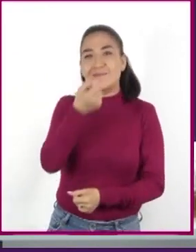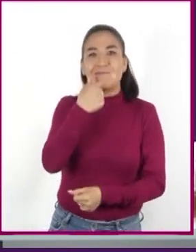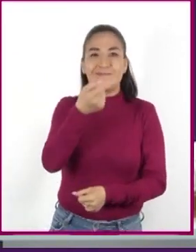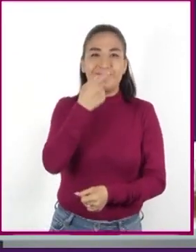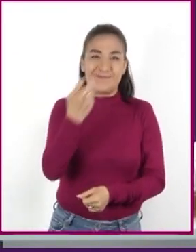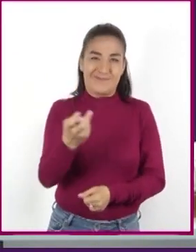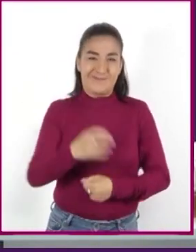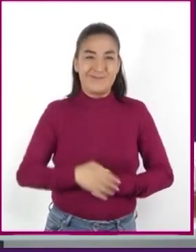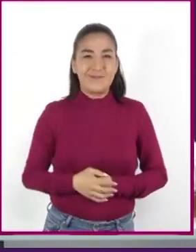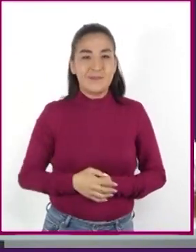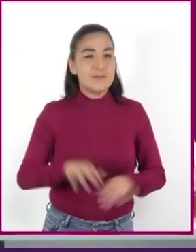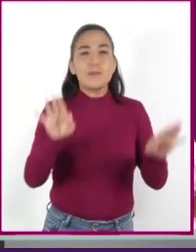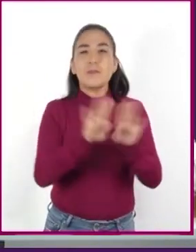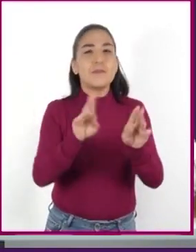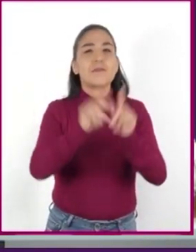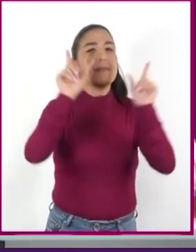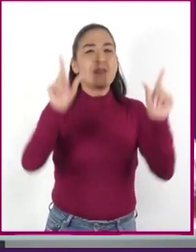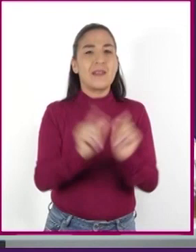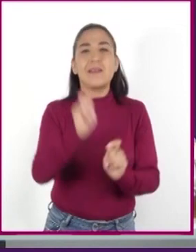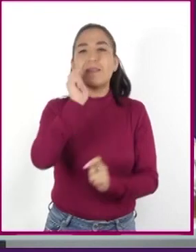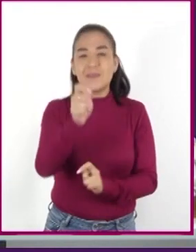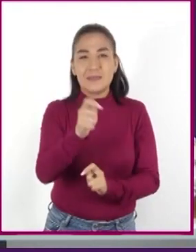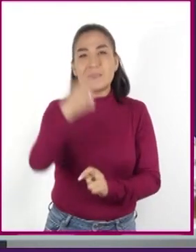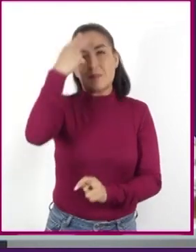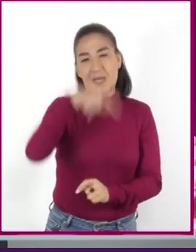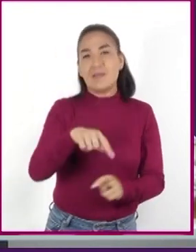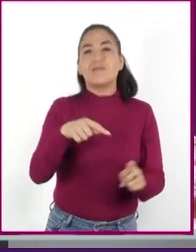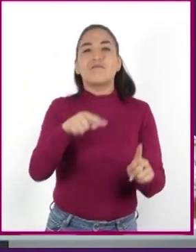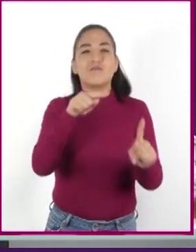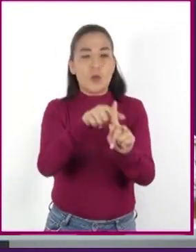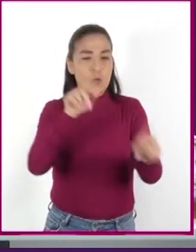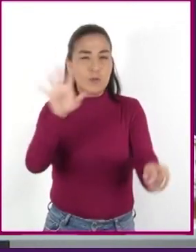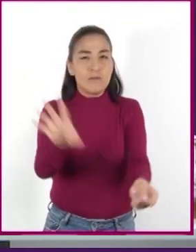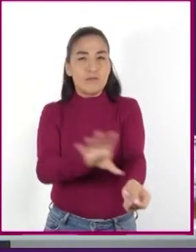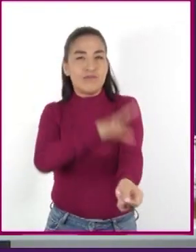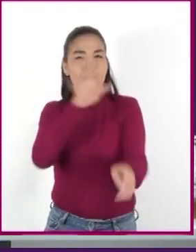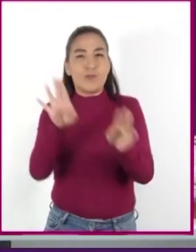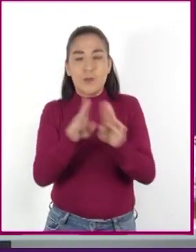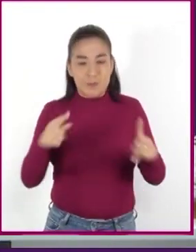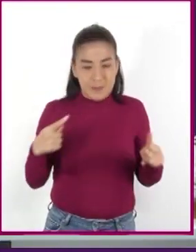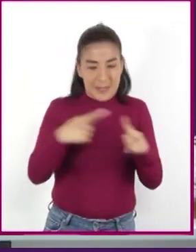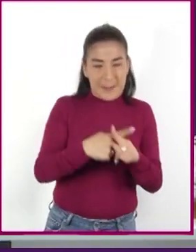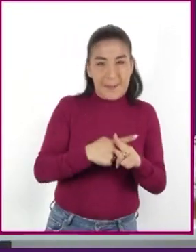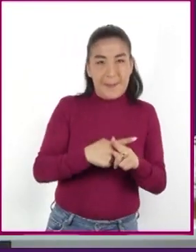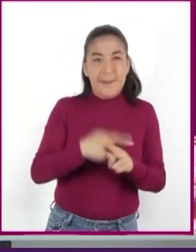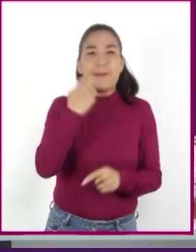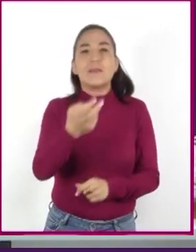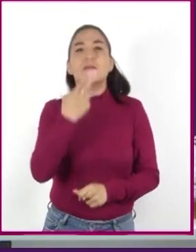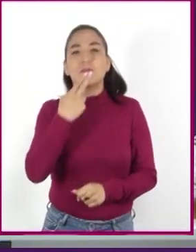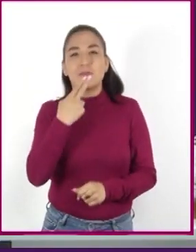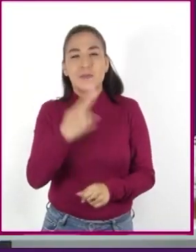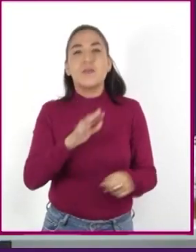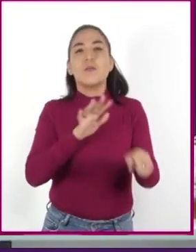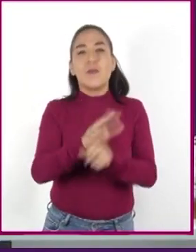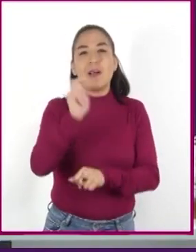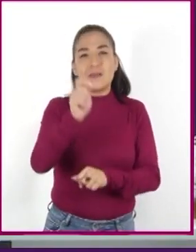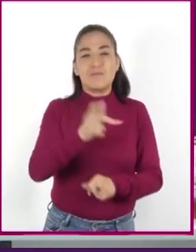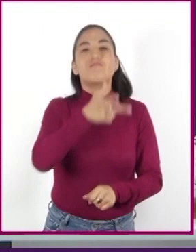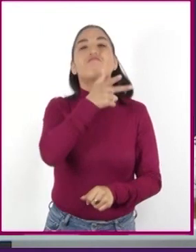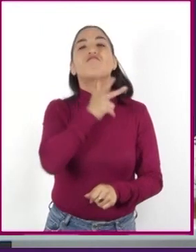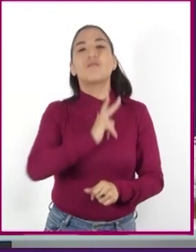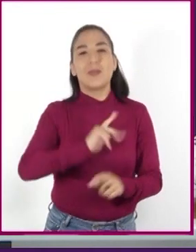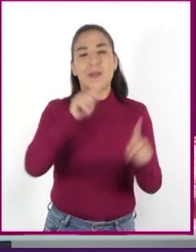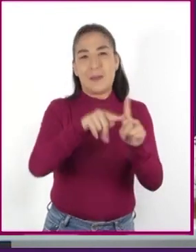medicamento, sintetizado a partir de una serie de reacciones que utilizan como materia prima una fracción del petróleo